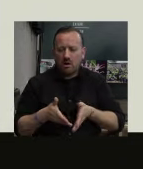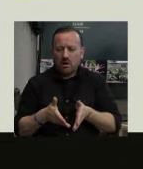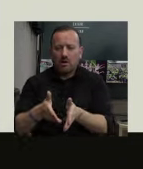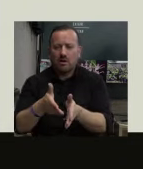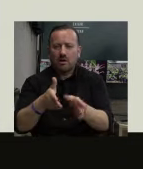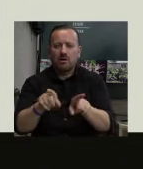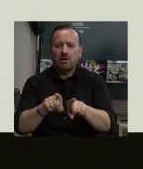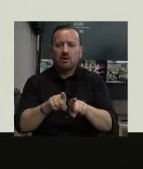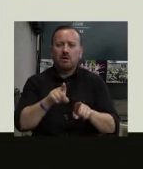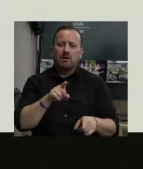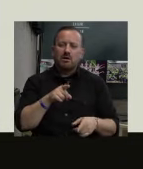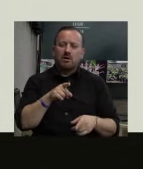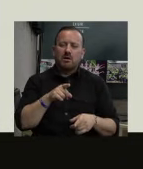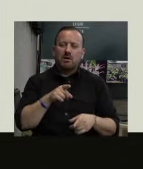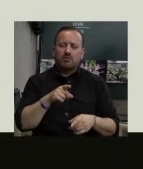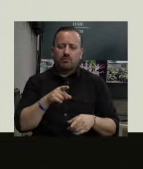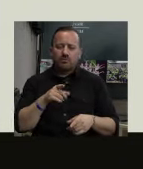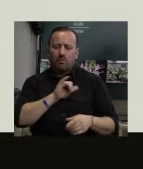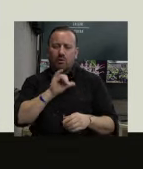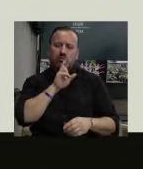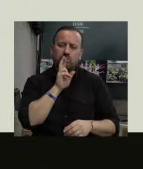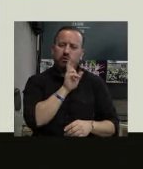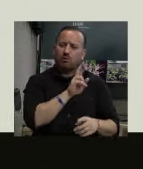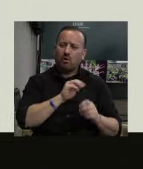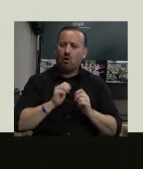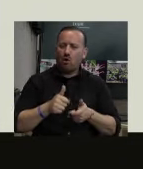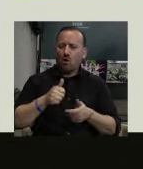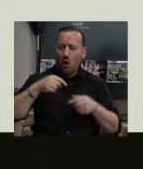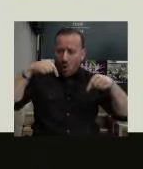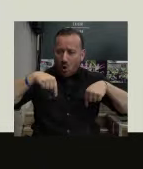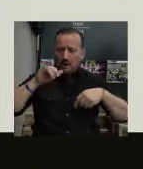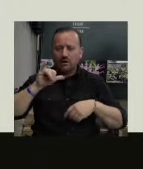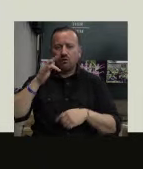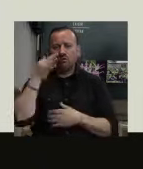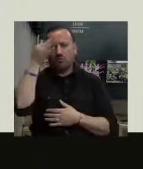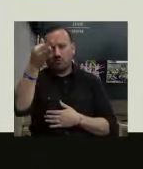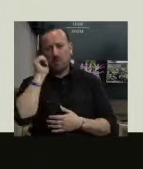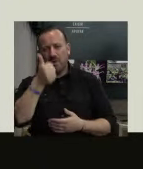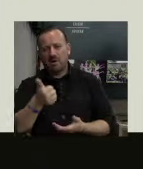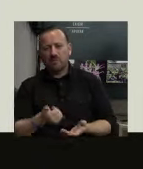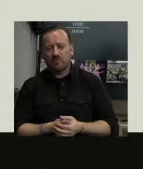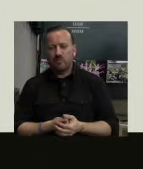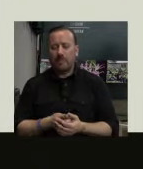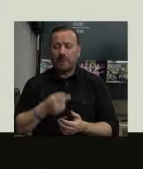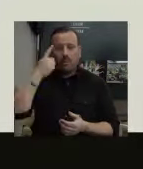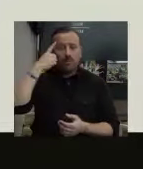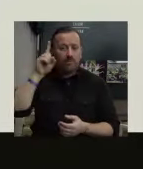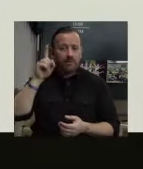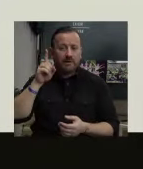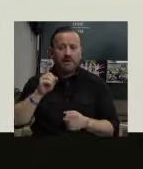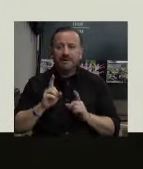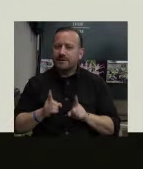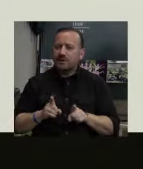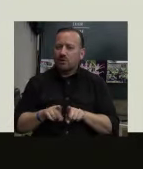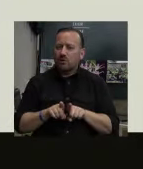de sofisticación para resolver los retos del hoy y del mañana pero tiene que ser